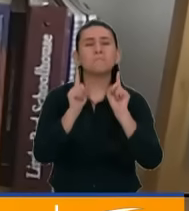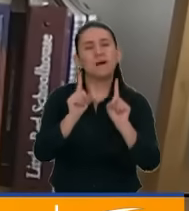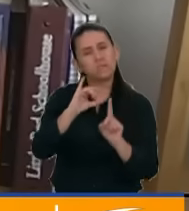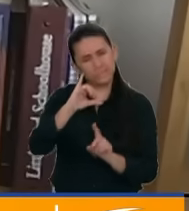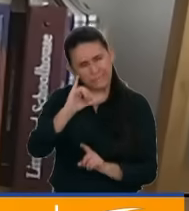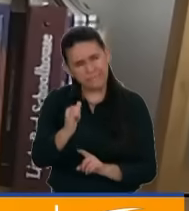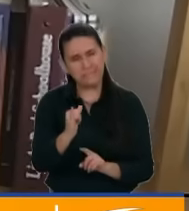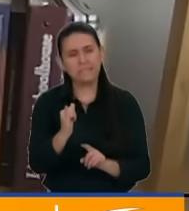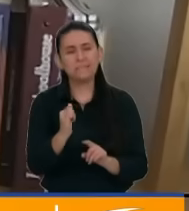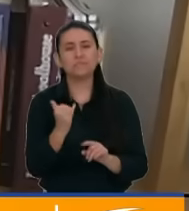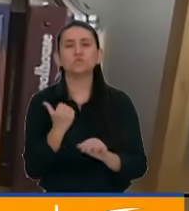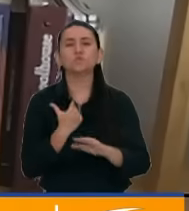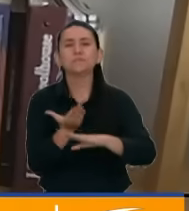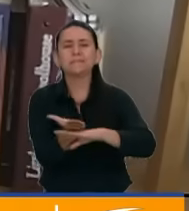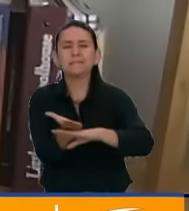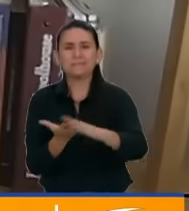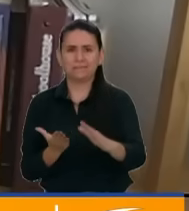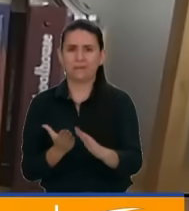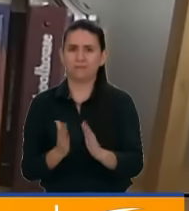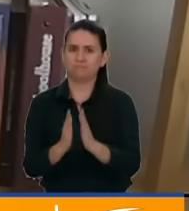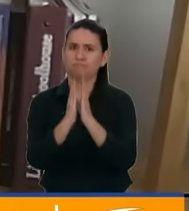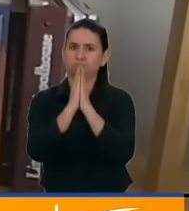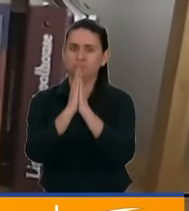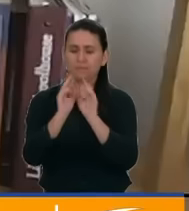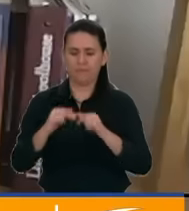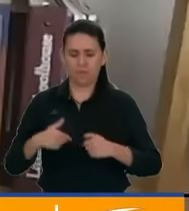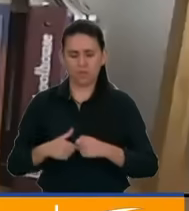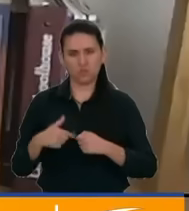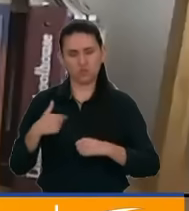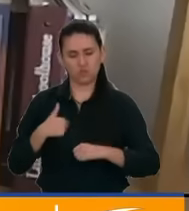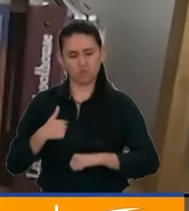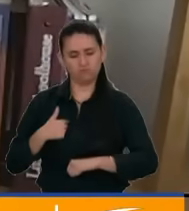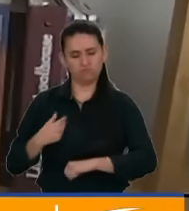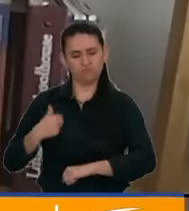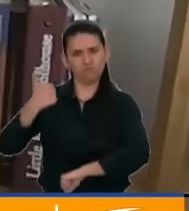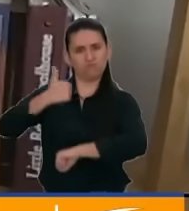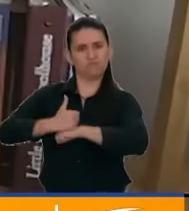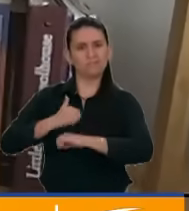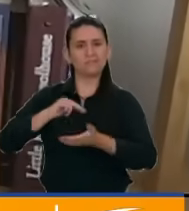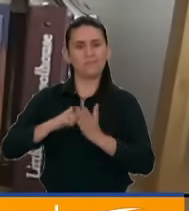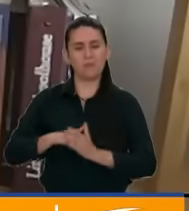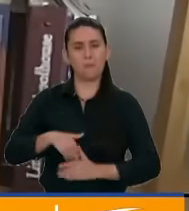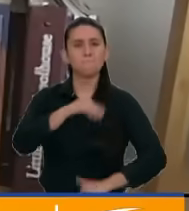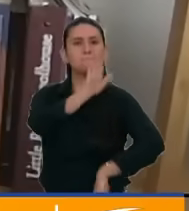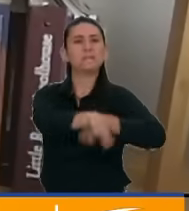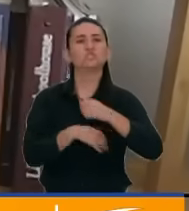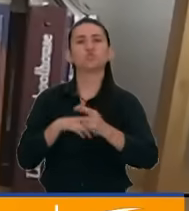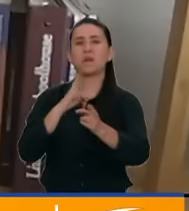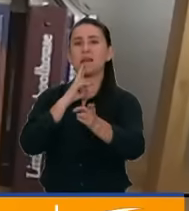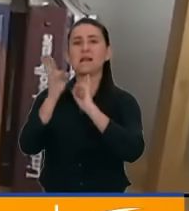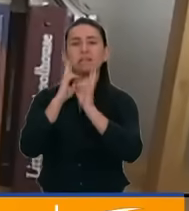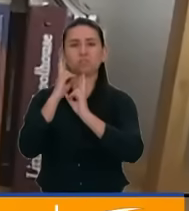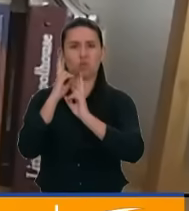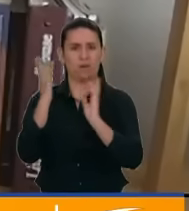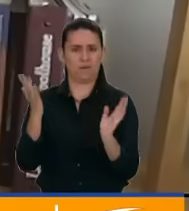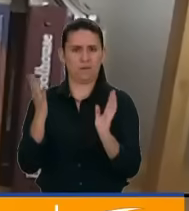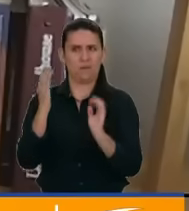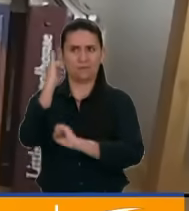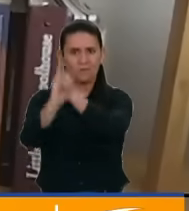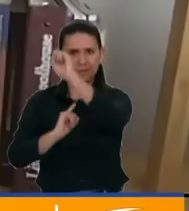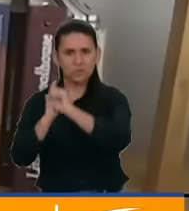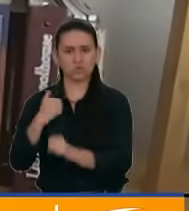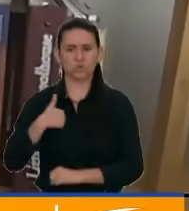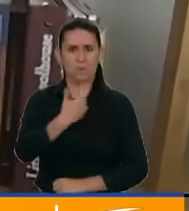bien distinta a aquellos que ostentan la investidura de ministros de Relaciones Exteriores y de presidentes, porque en